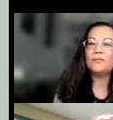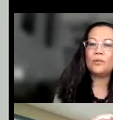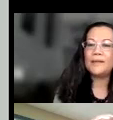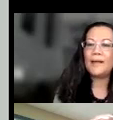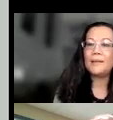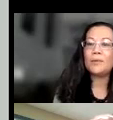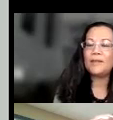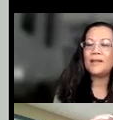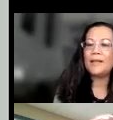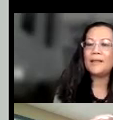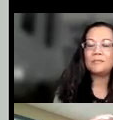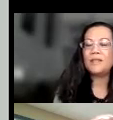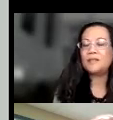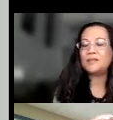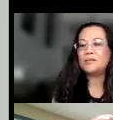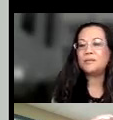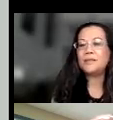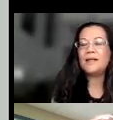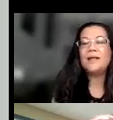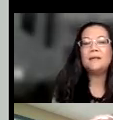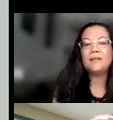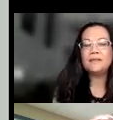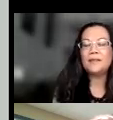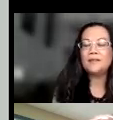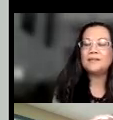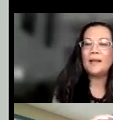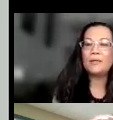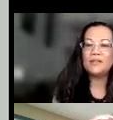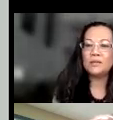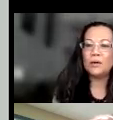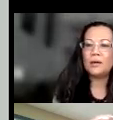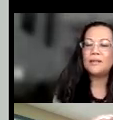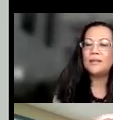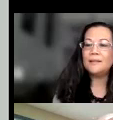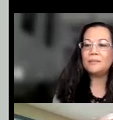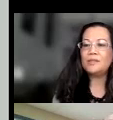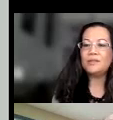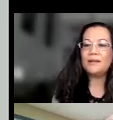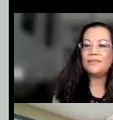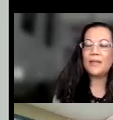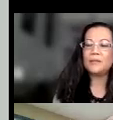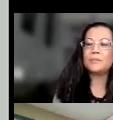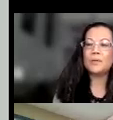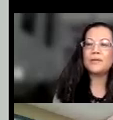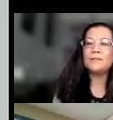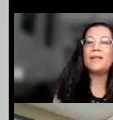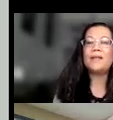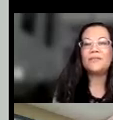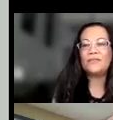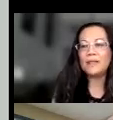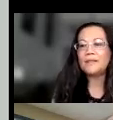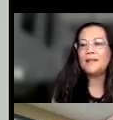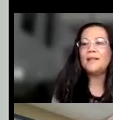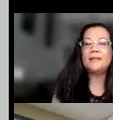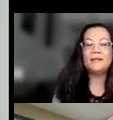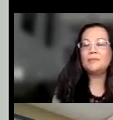entonces el código de bienestar se instauró. Y ahora, lo que quiere decir que ahora hay una